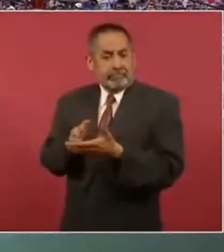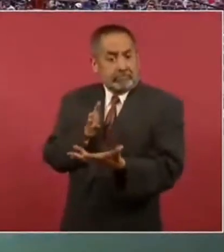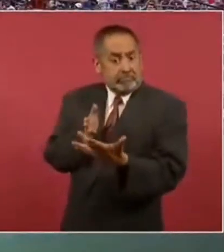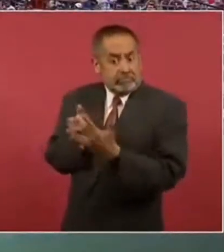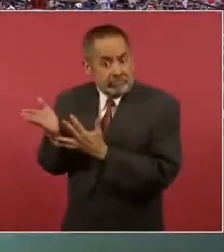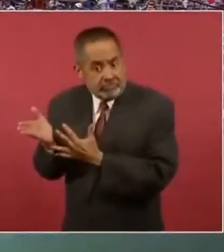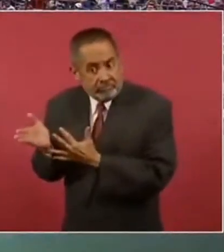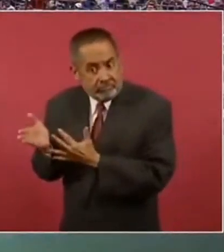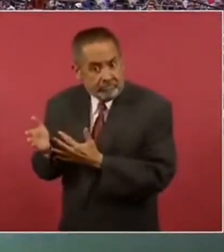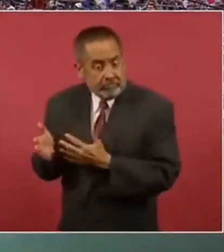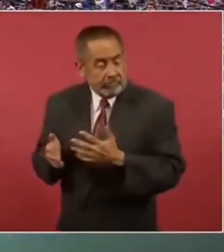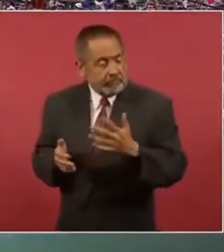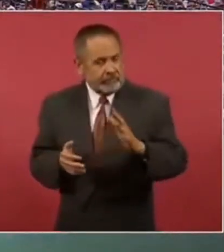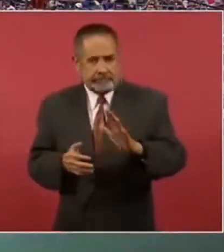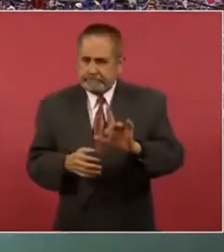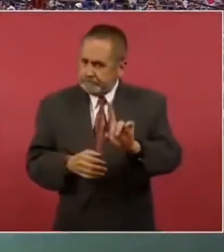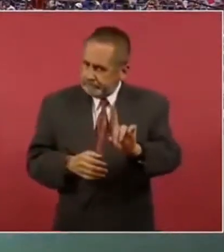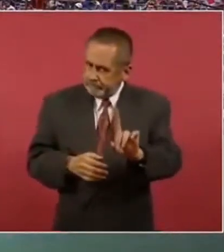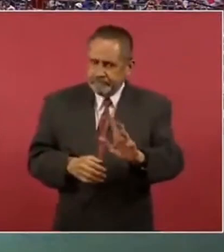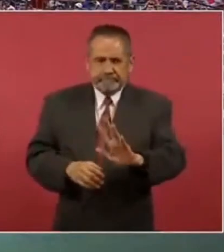organizada. Primero,